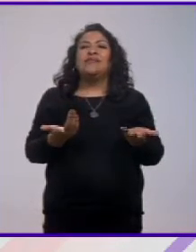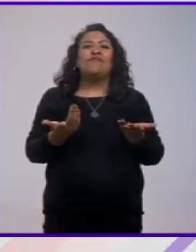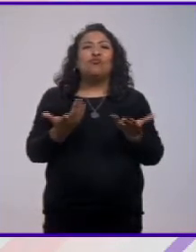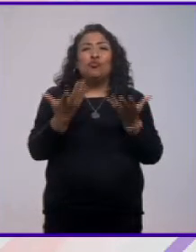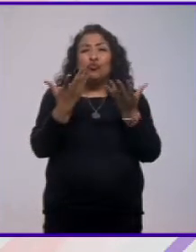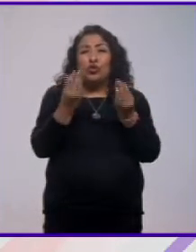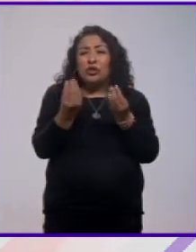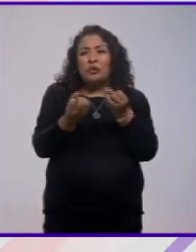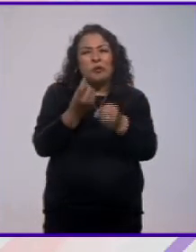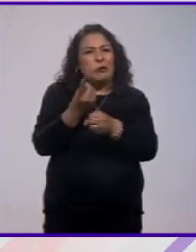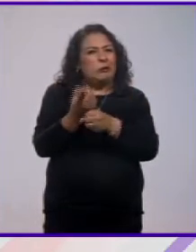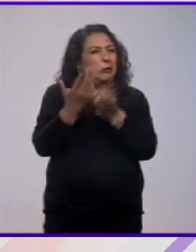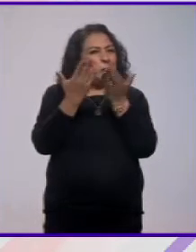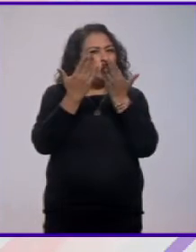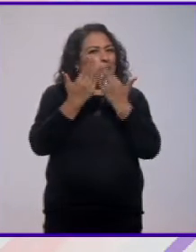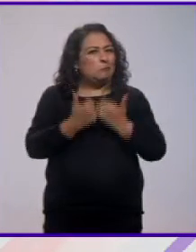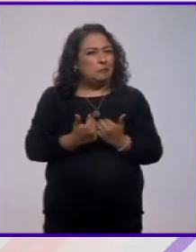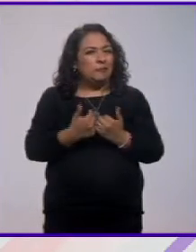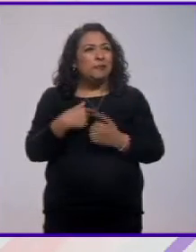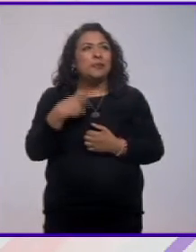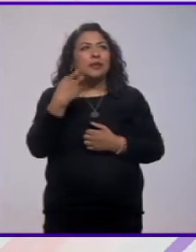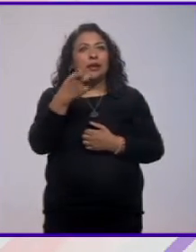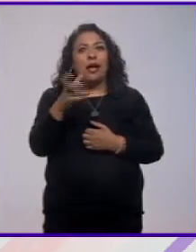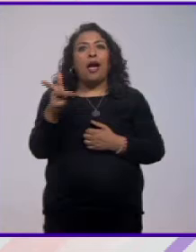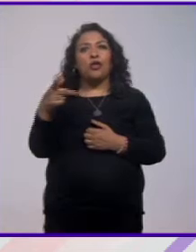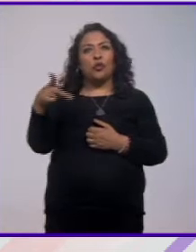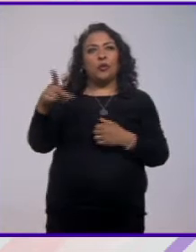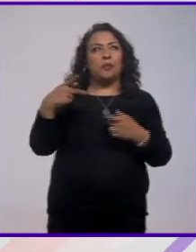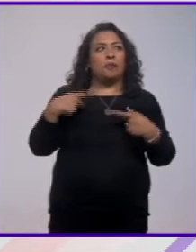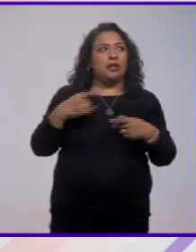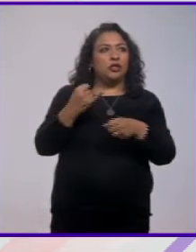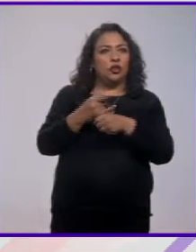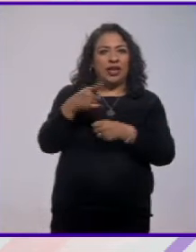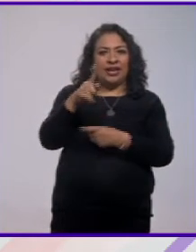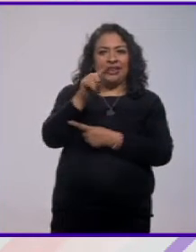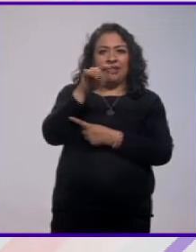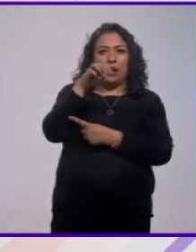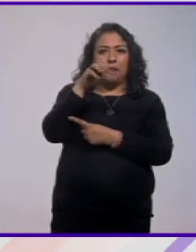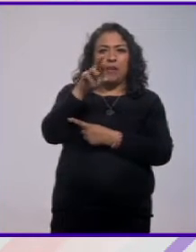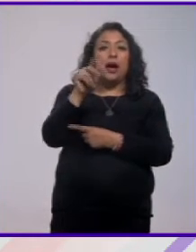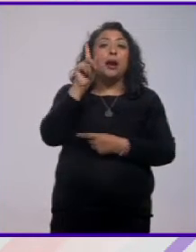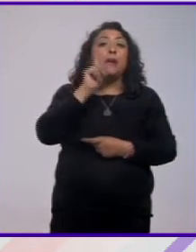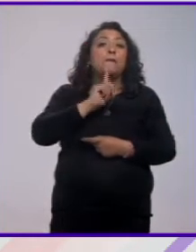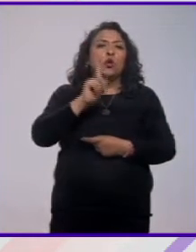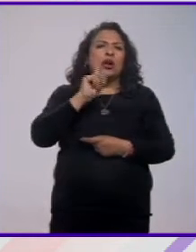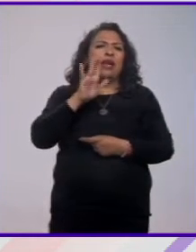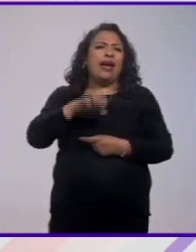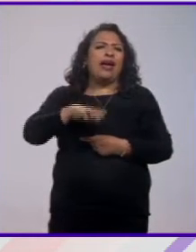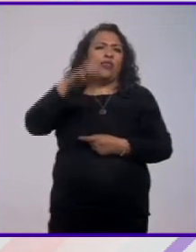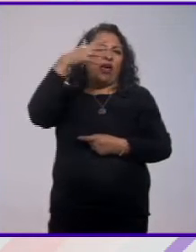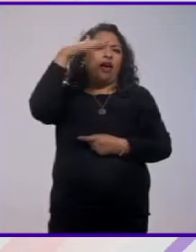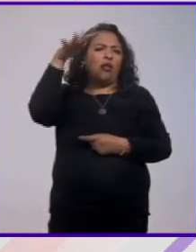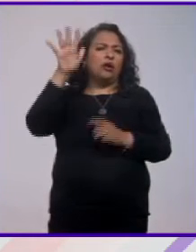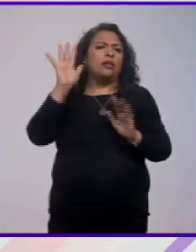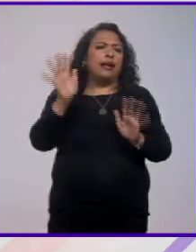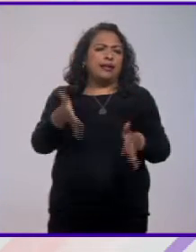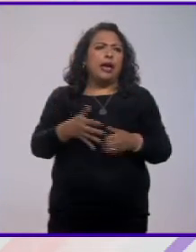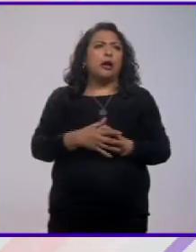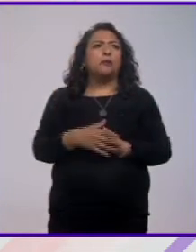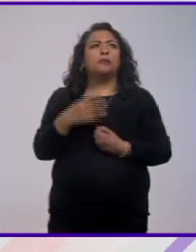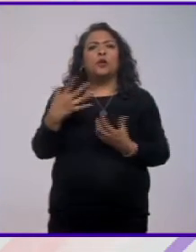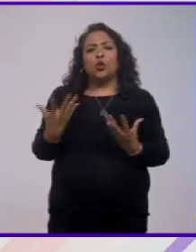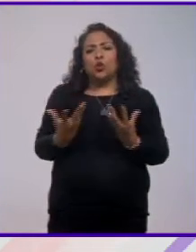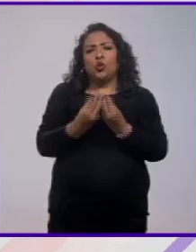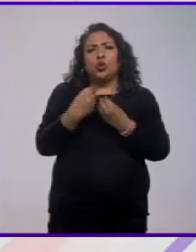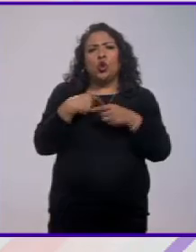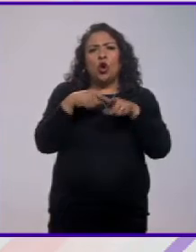hay demasiadas oportunidades, y ahí es donde entra tu personaje. Tamara, que es una mujer ya de edad adulta, que vive con